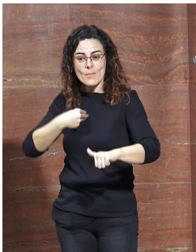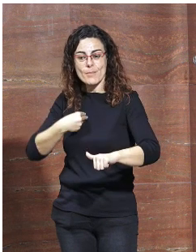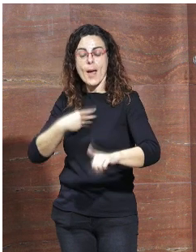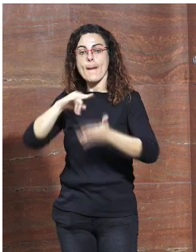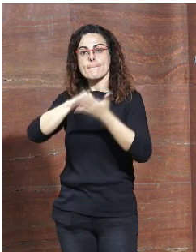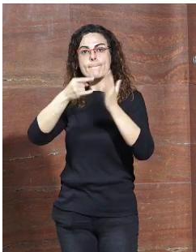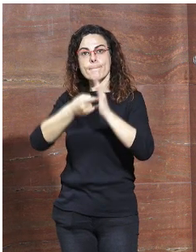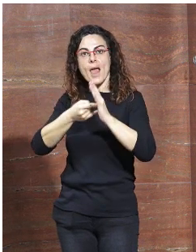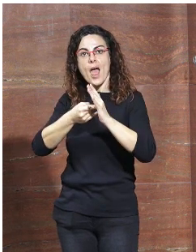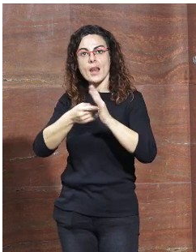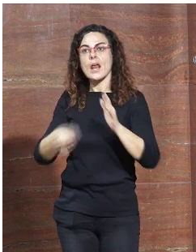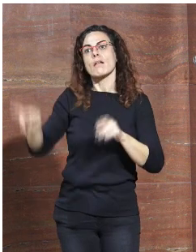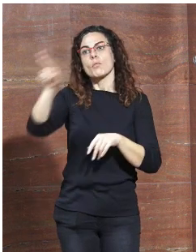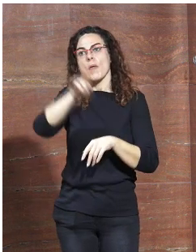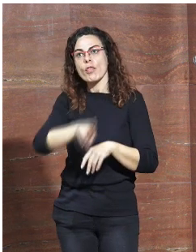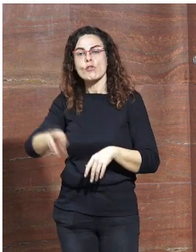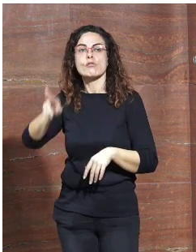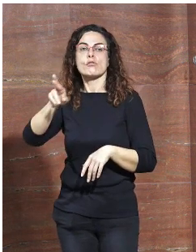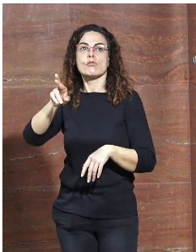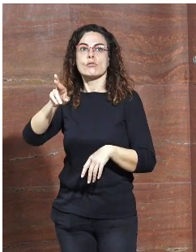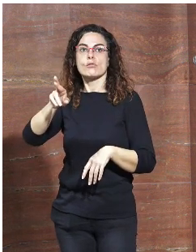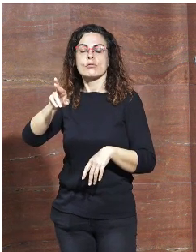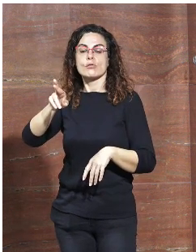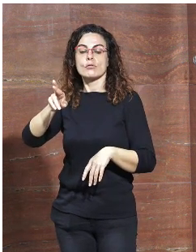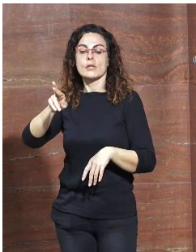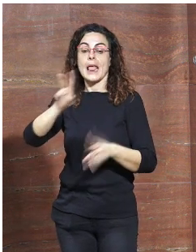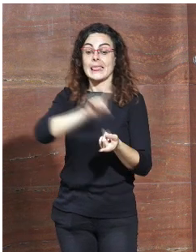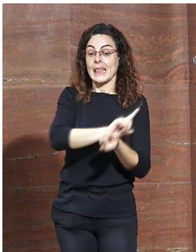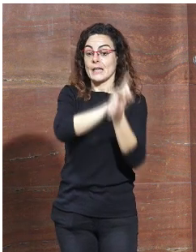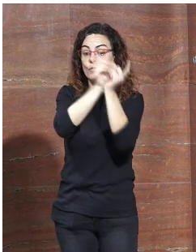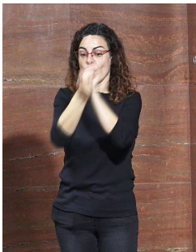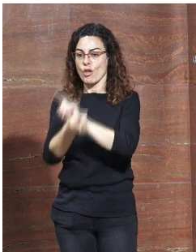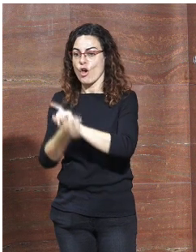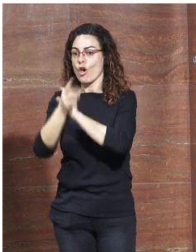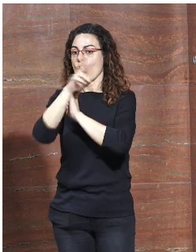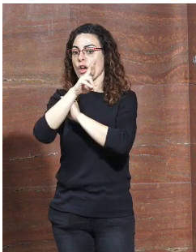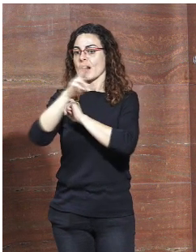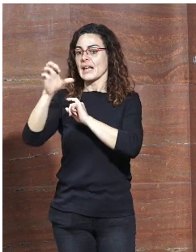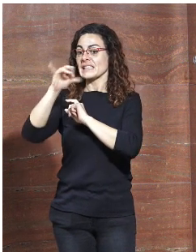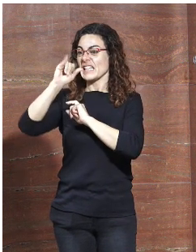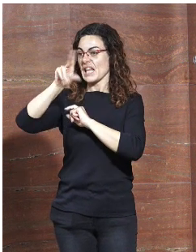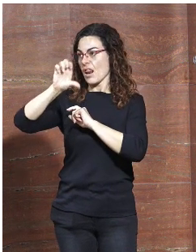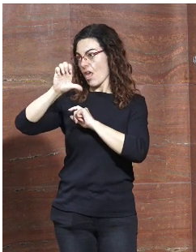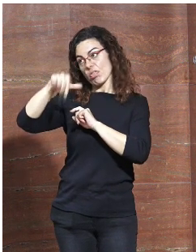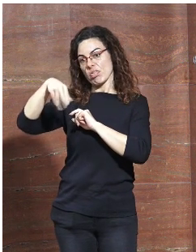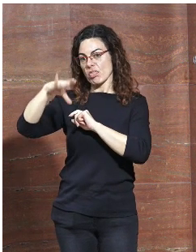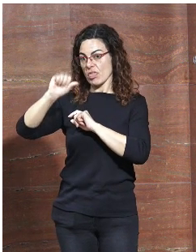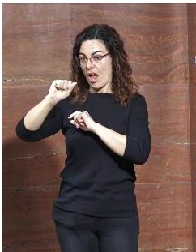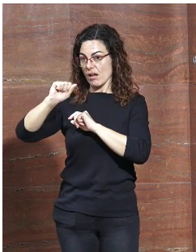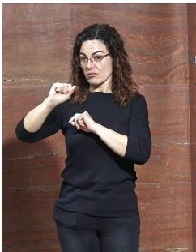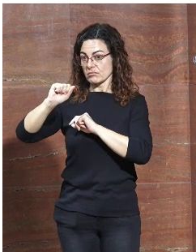plan de recuperación, transformación y resiliencia, se pondrá en marcha,